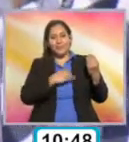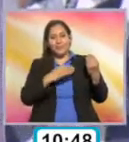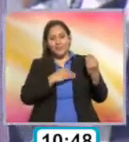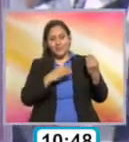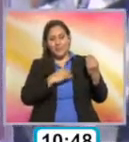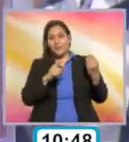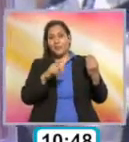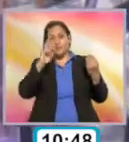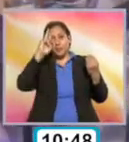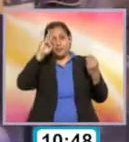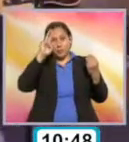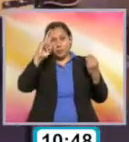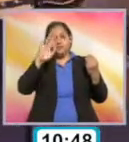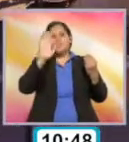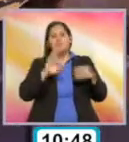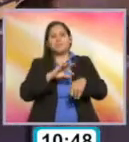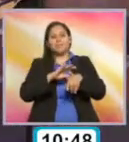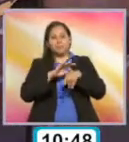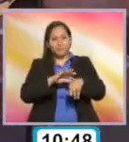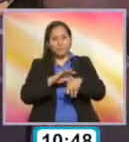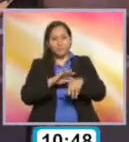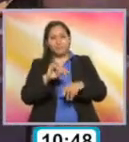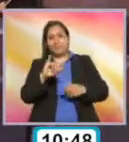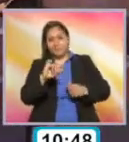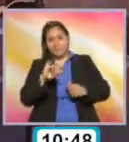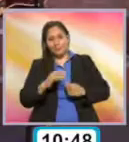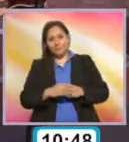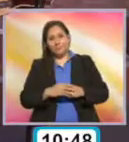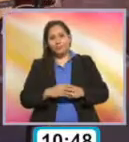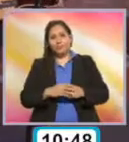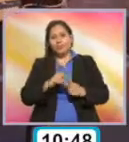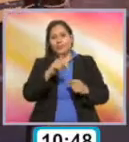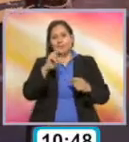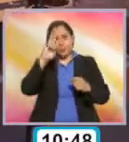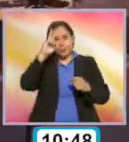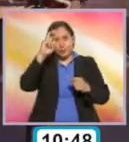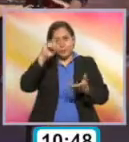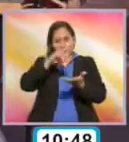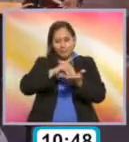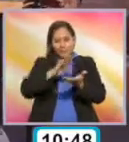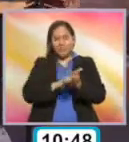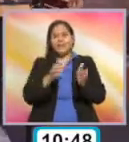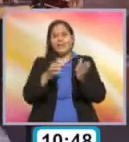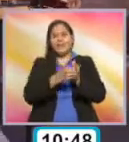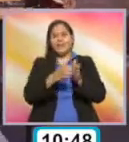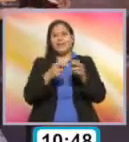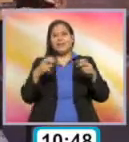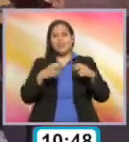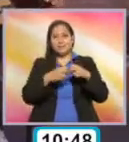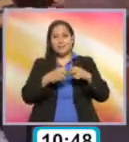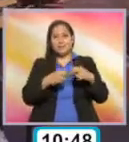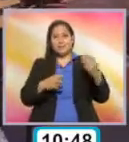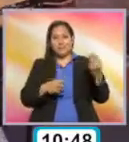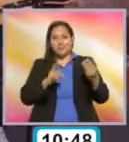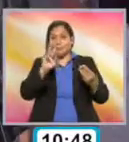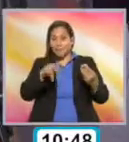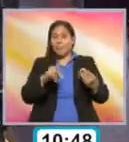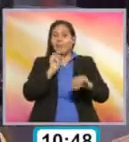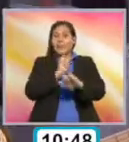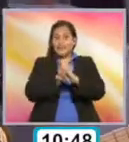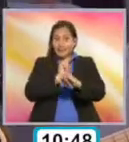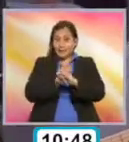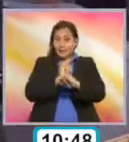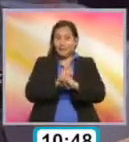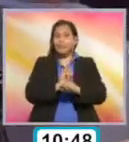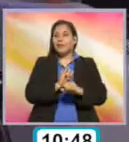Es un sueño hecho realidad. Exacto, un sueño hecho realidad. Un sueño plasmado en una cajita de plástico. Oye, pero de verdad, en las redes